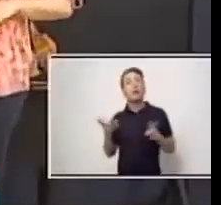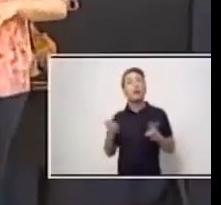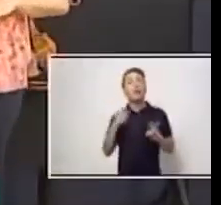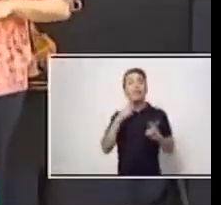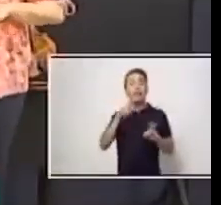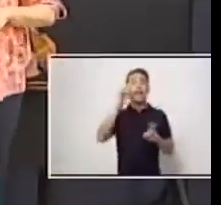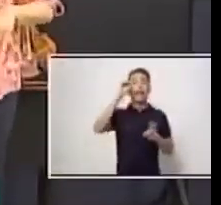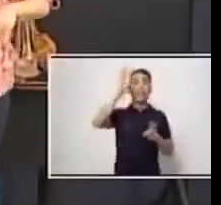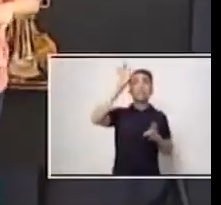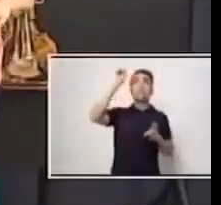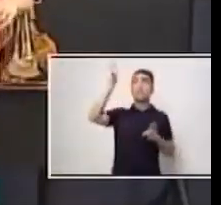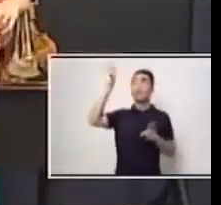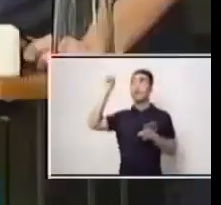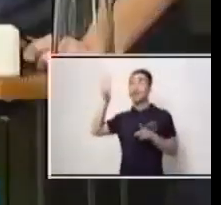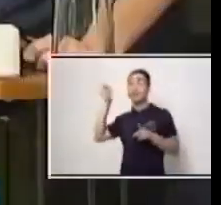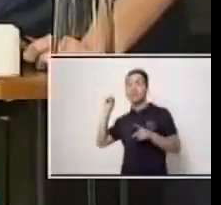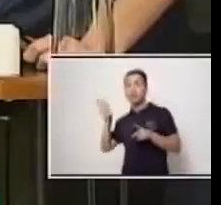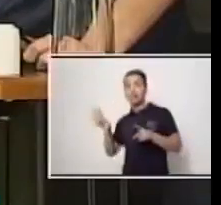Estrellita. Ajá.